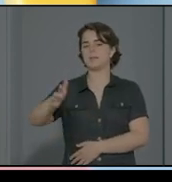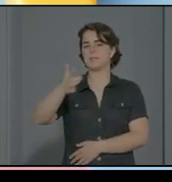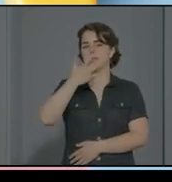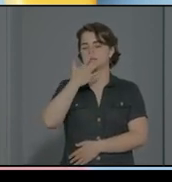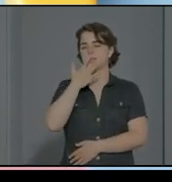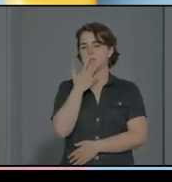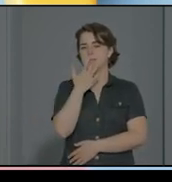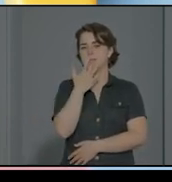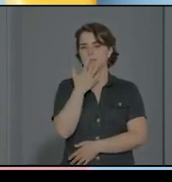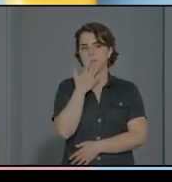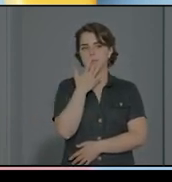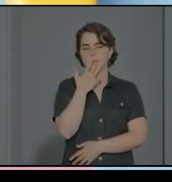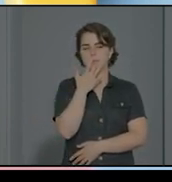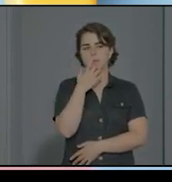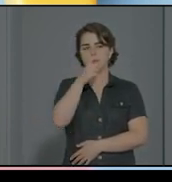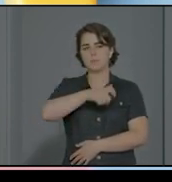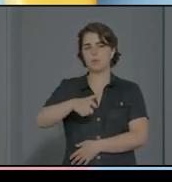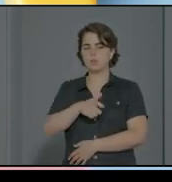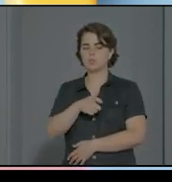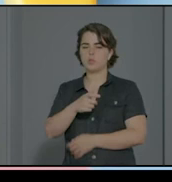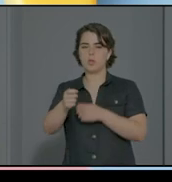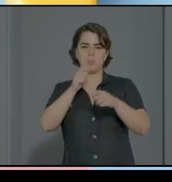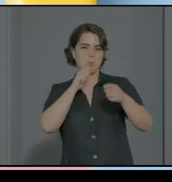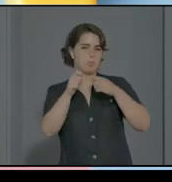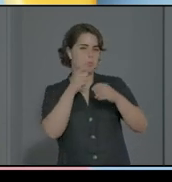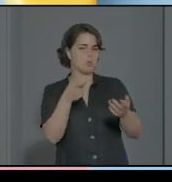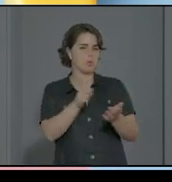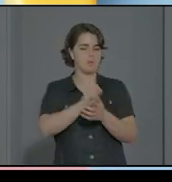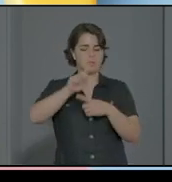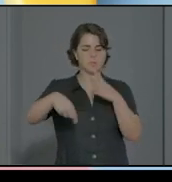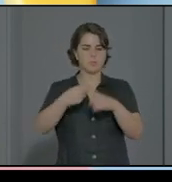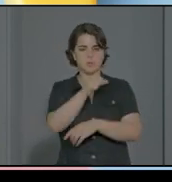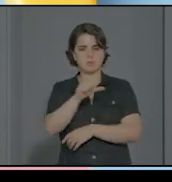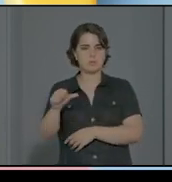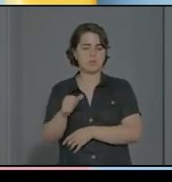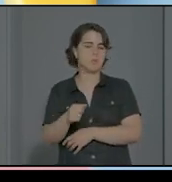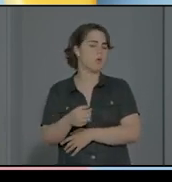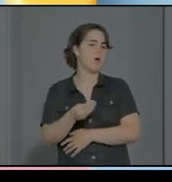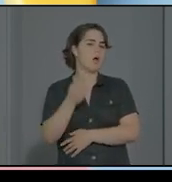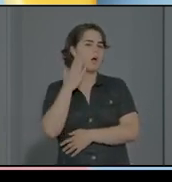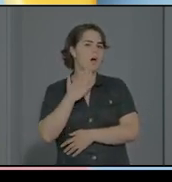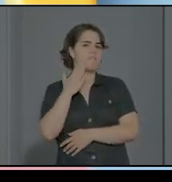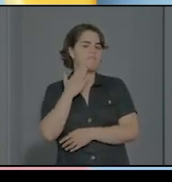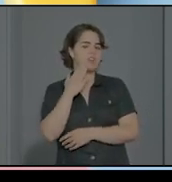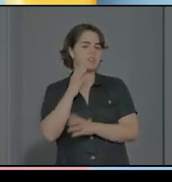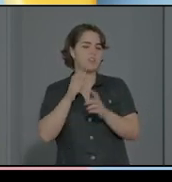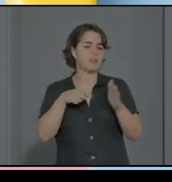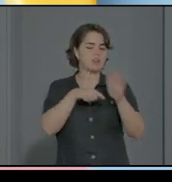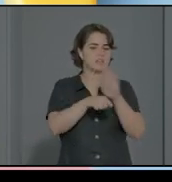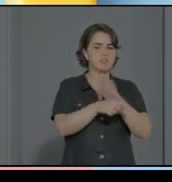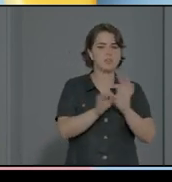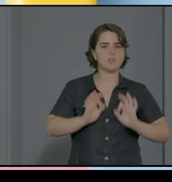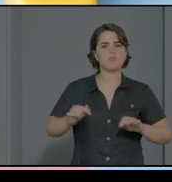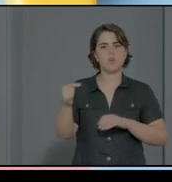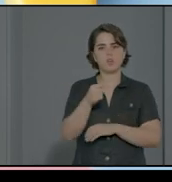vez las personas en una semana posterior, hay un pequeño efecto, sobre todo en la gestión de los efectos negativos. Así